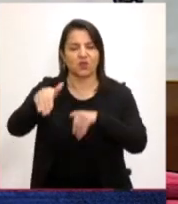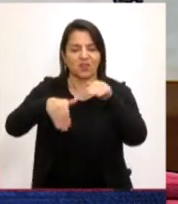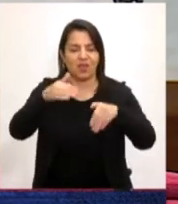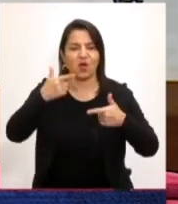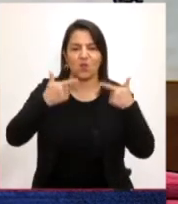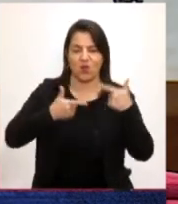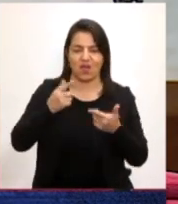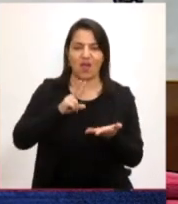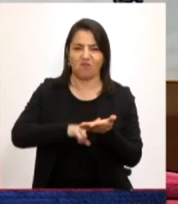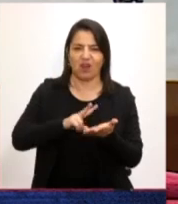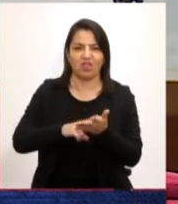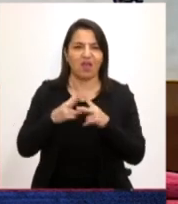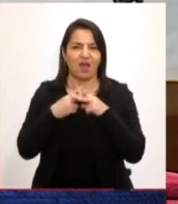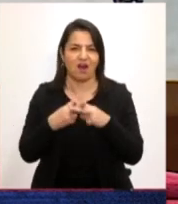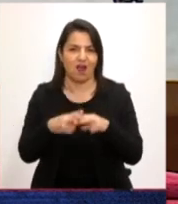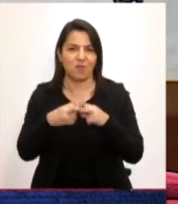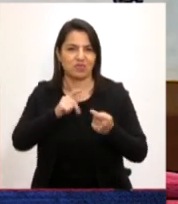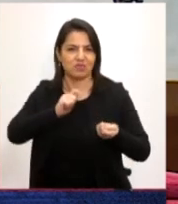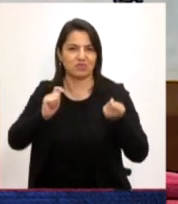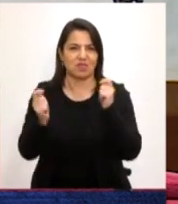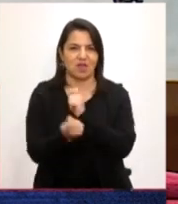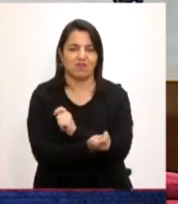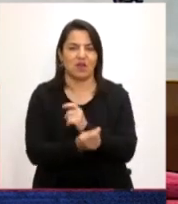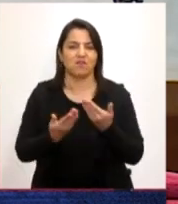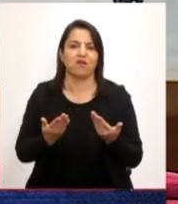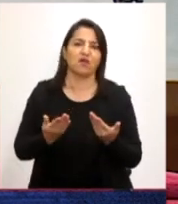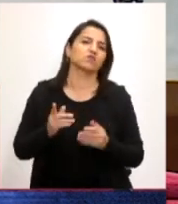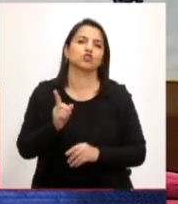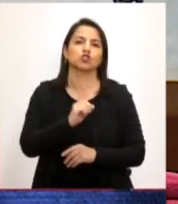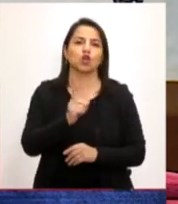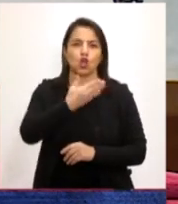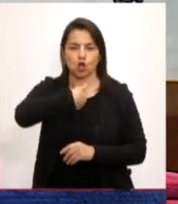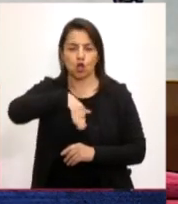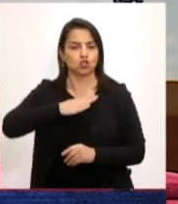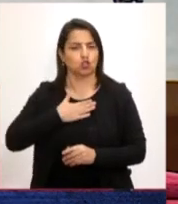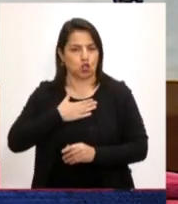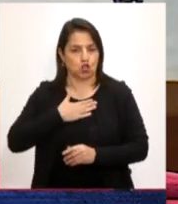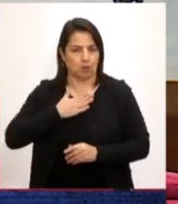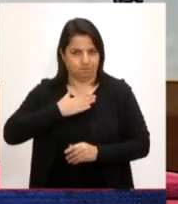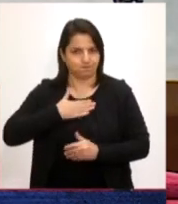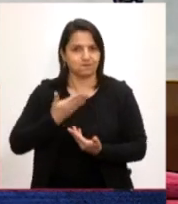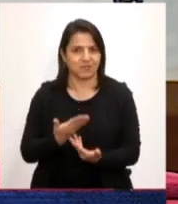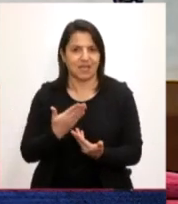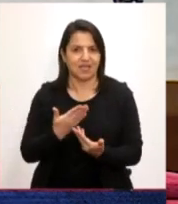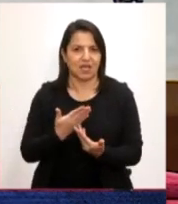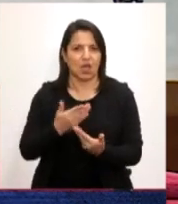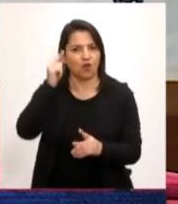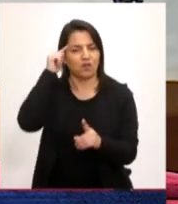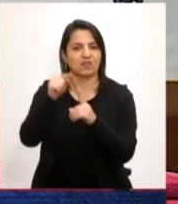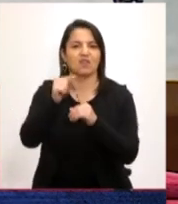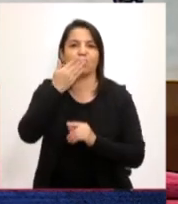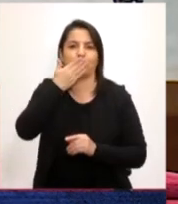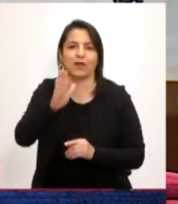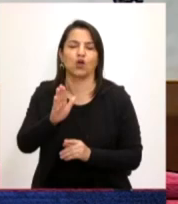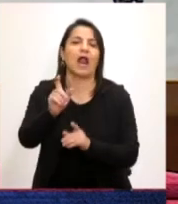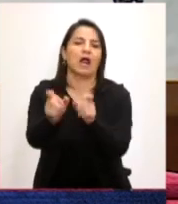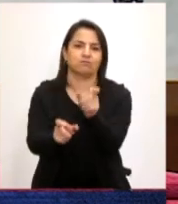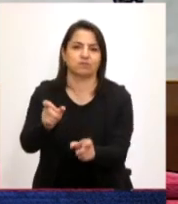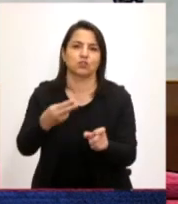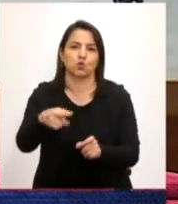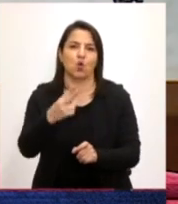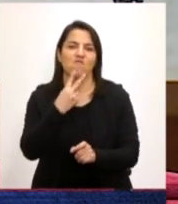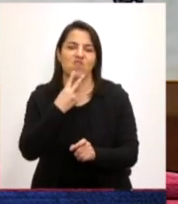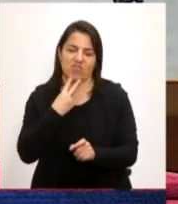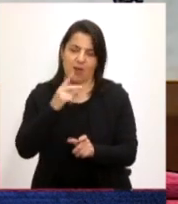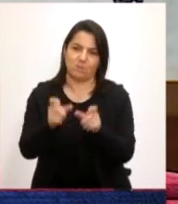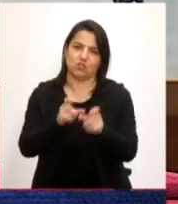una verdadera herramienta de transformación, no para nosotros mismos, sino que para mejorar la vida de nuestros compatriotas, que sea